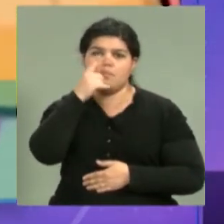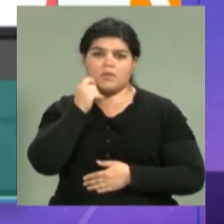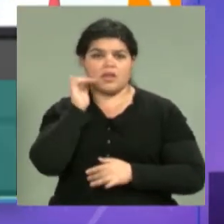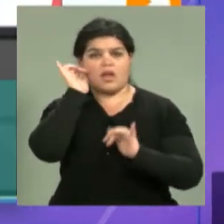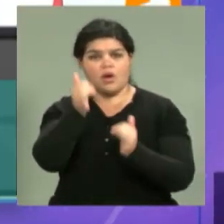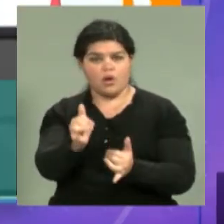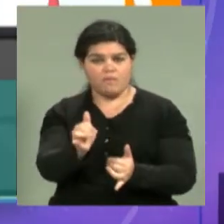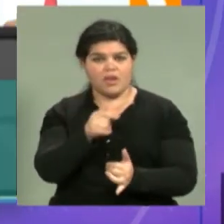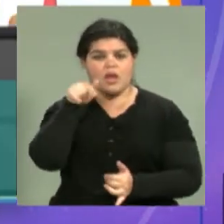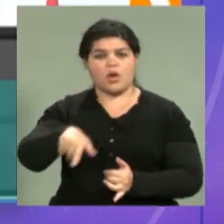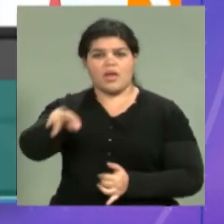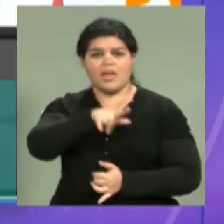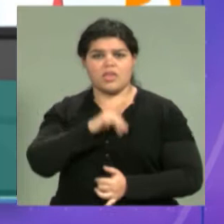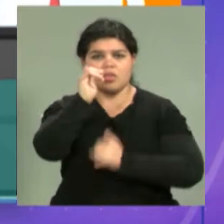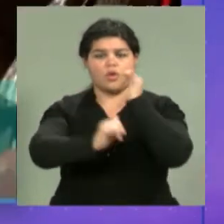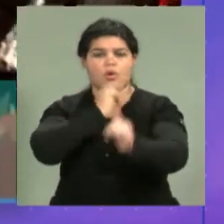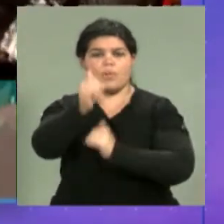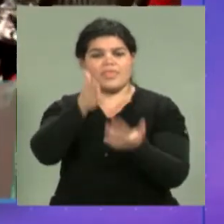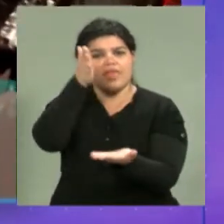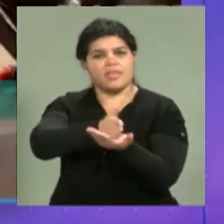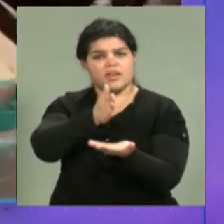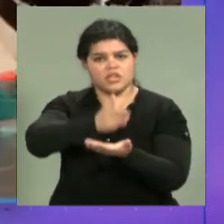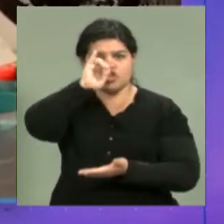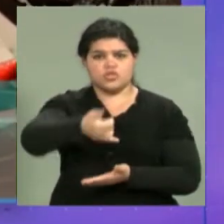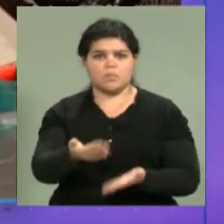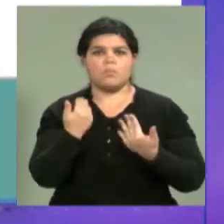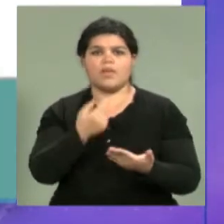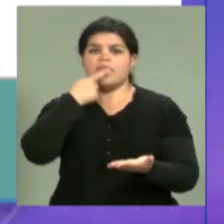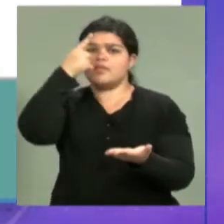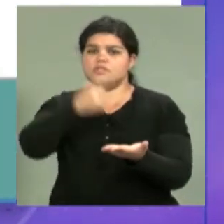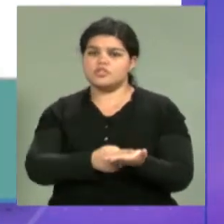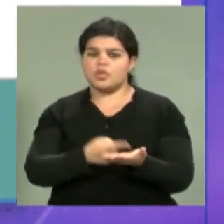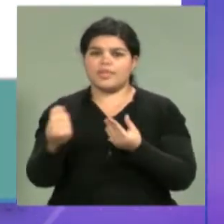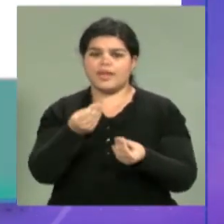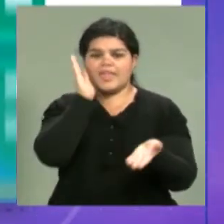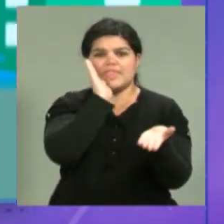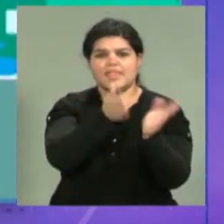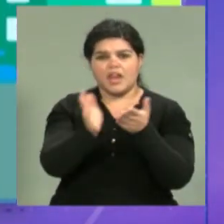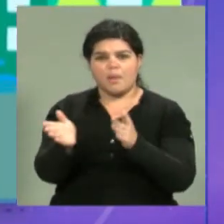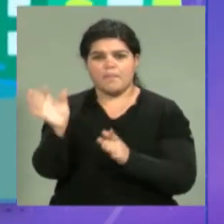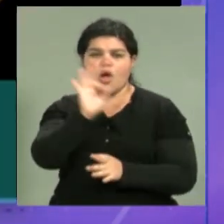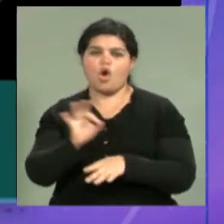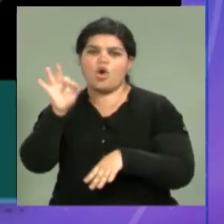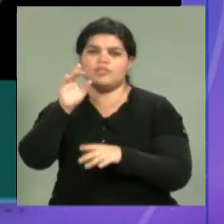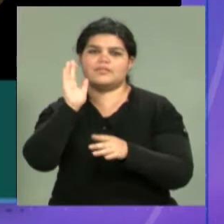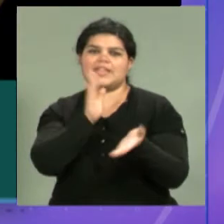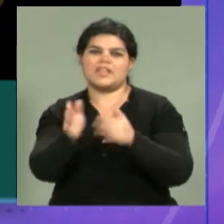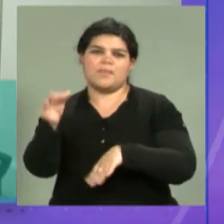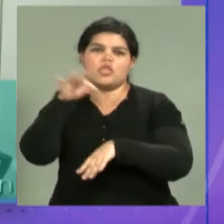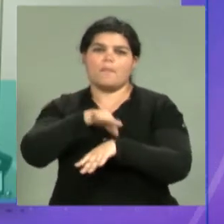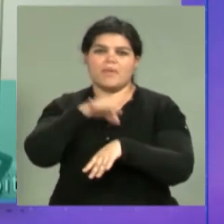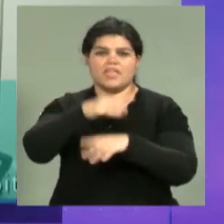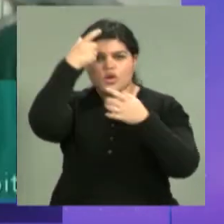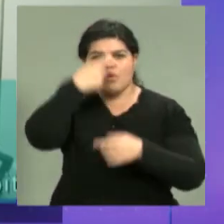adolescentes y dice que ellos tienen derecho a intervenir en la toma de decisión sobre terapias o procedimientos médicos o biológicos